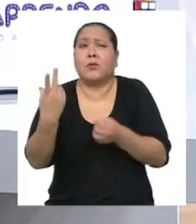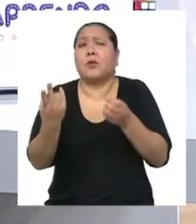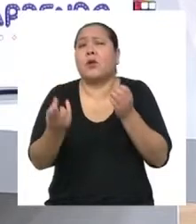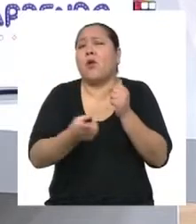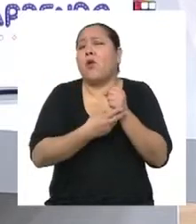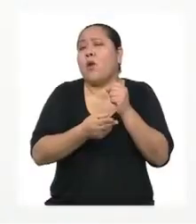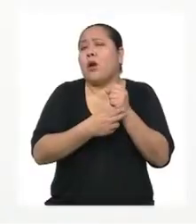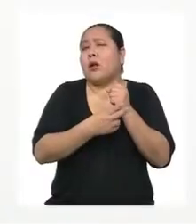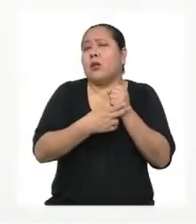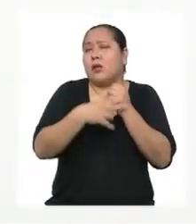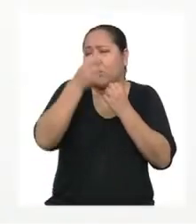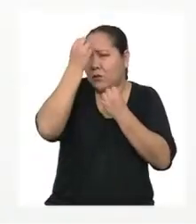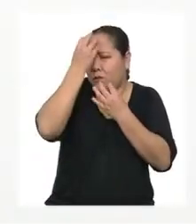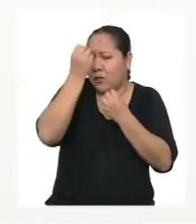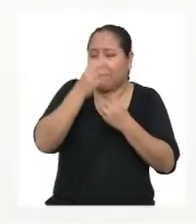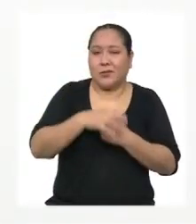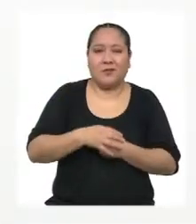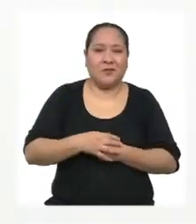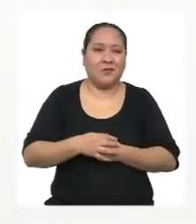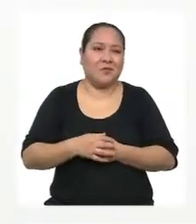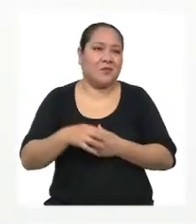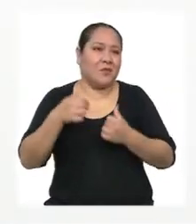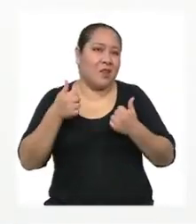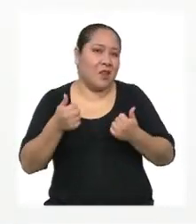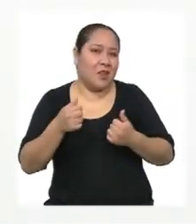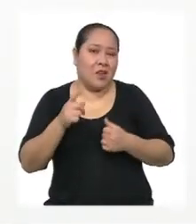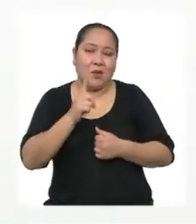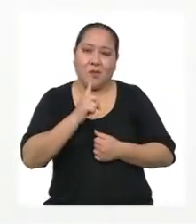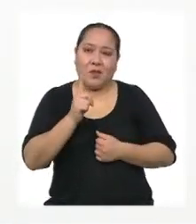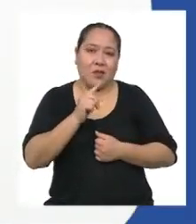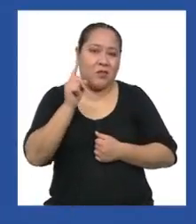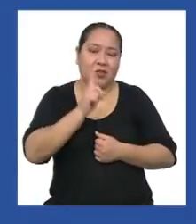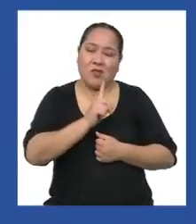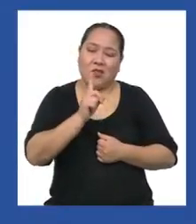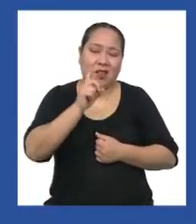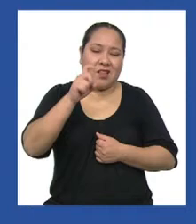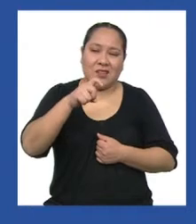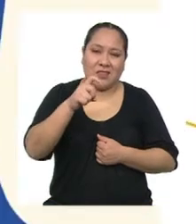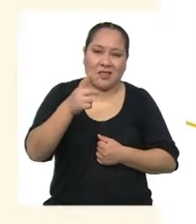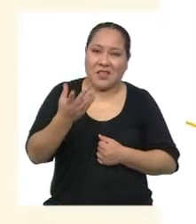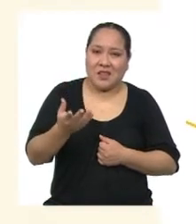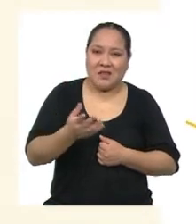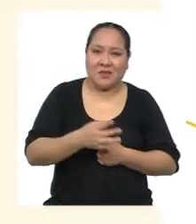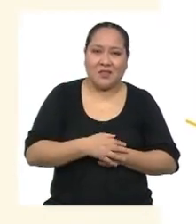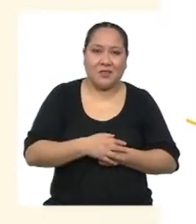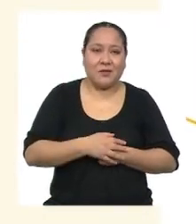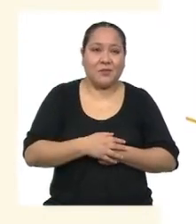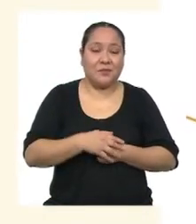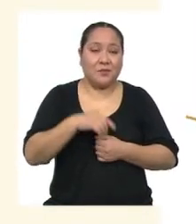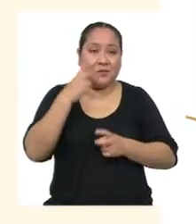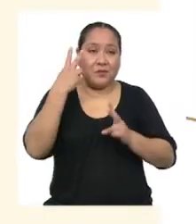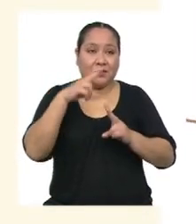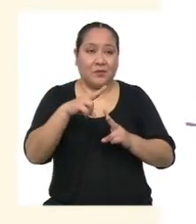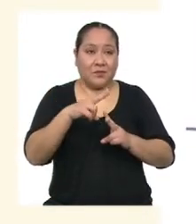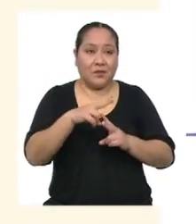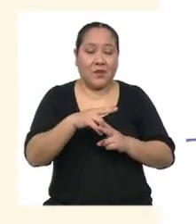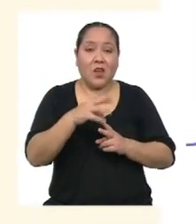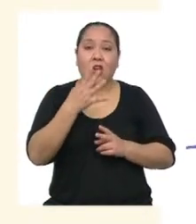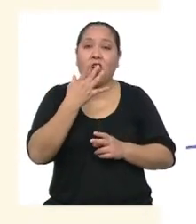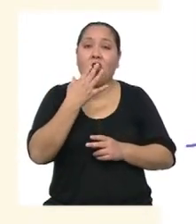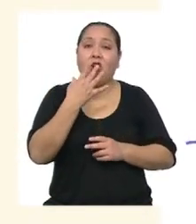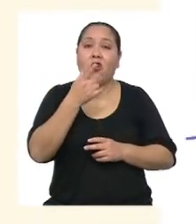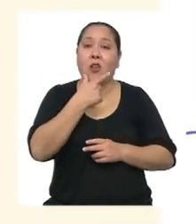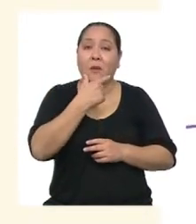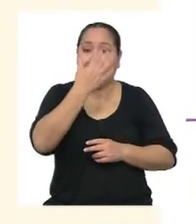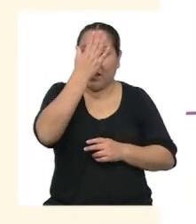evidencias. Qué bueno, pero creo que no va a ser necesario. ¿Ves la columna de color amarillo en la